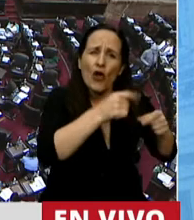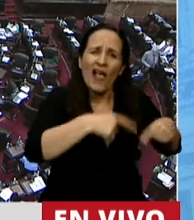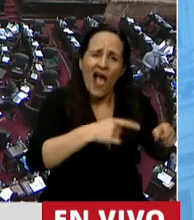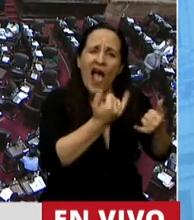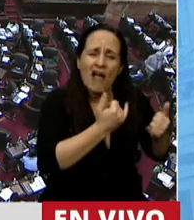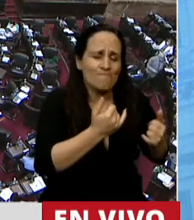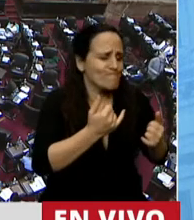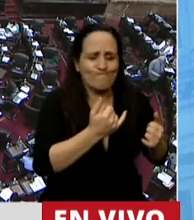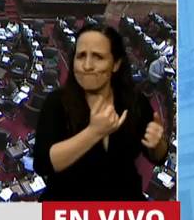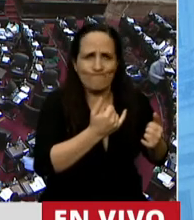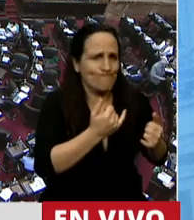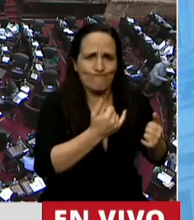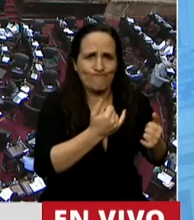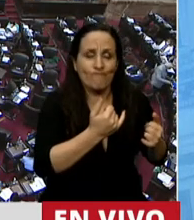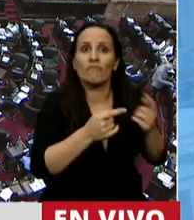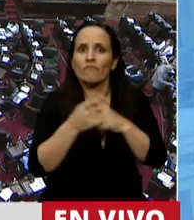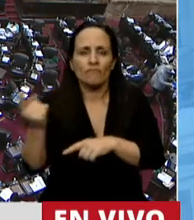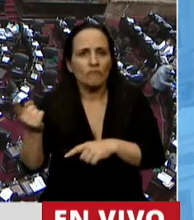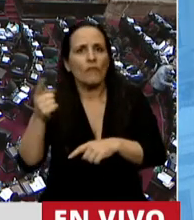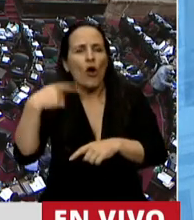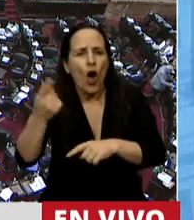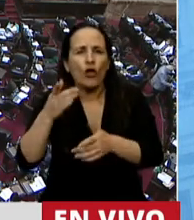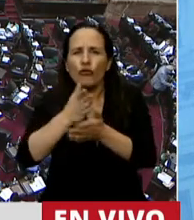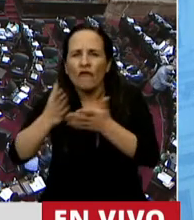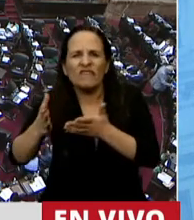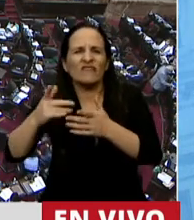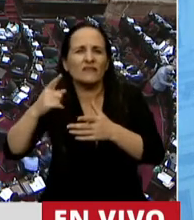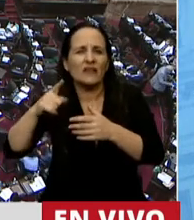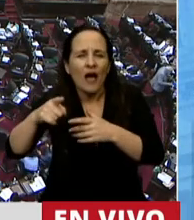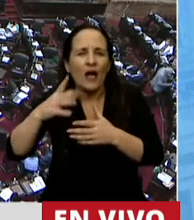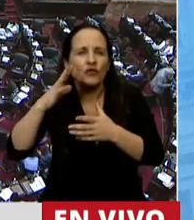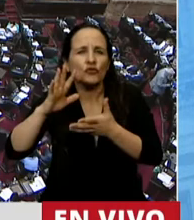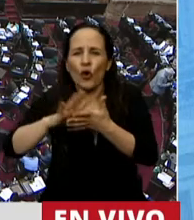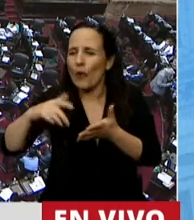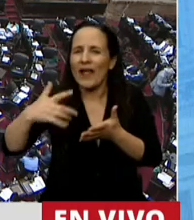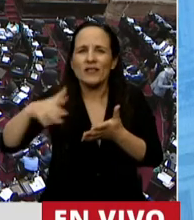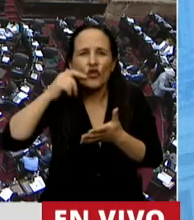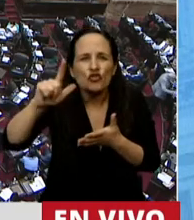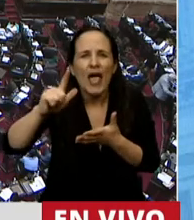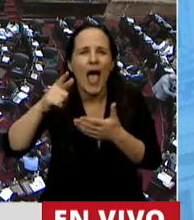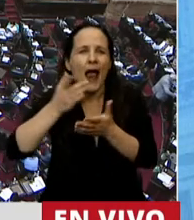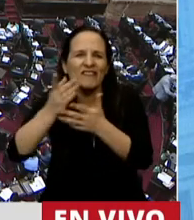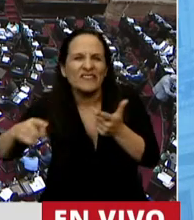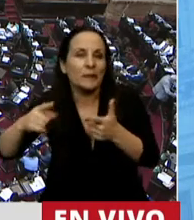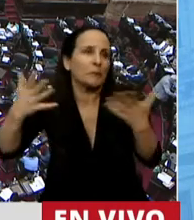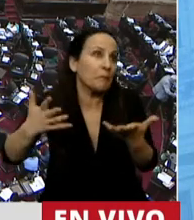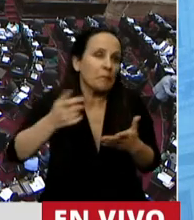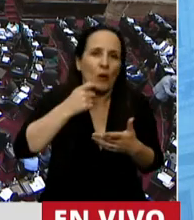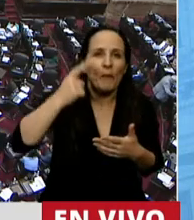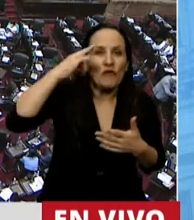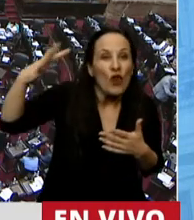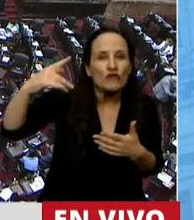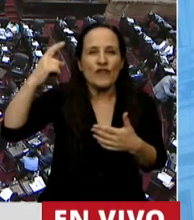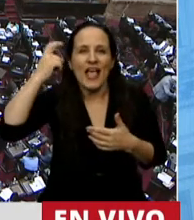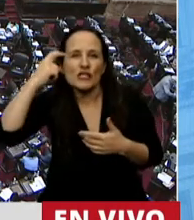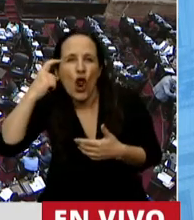parte, que las ciencias sociales han sido determinantes también en la caracterización de la conciencia. Tanto la filosofía como la